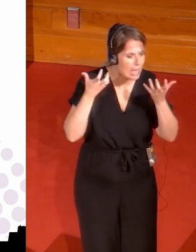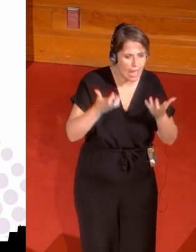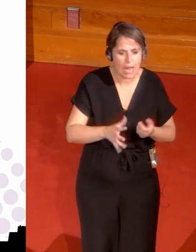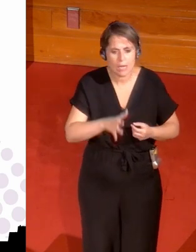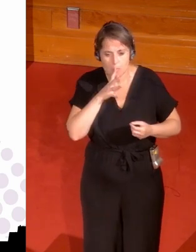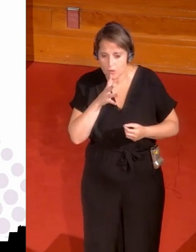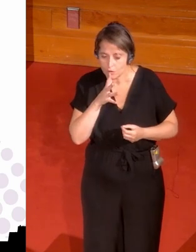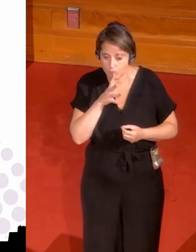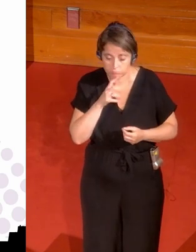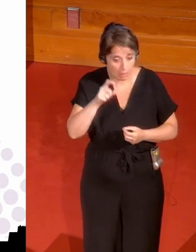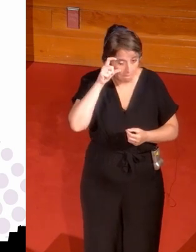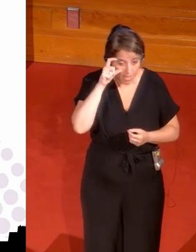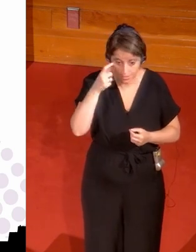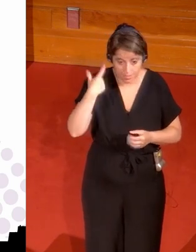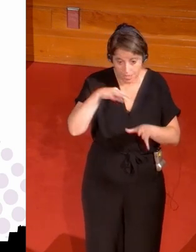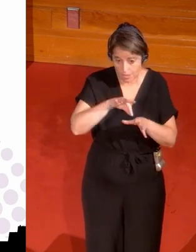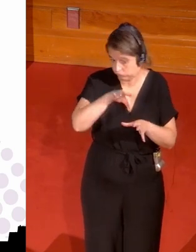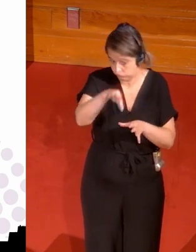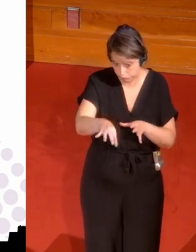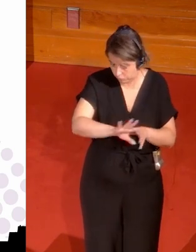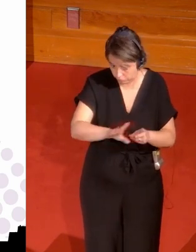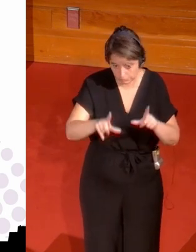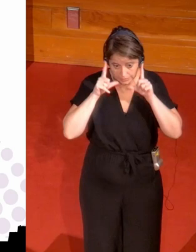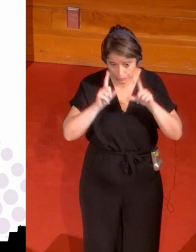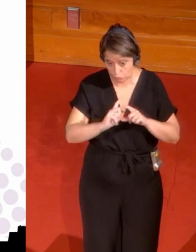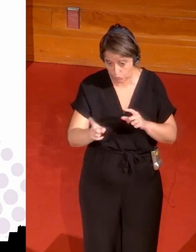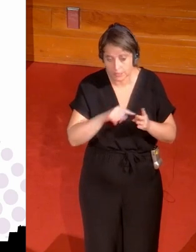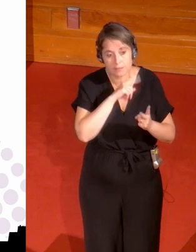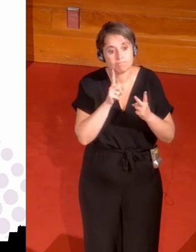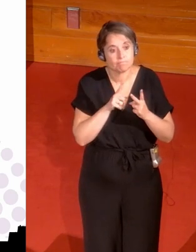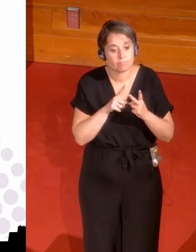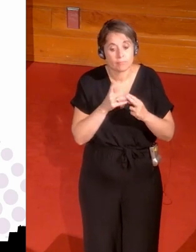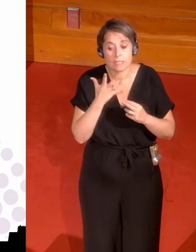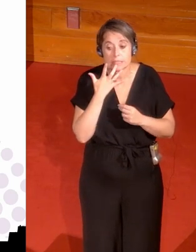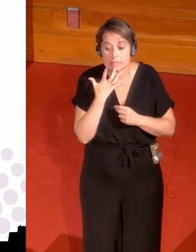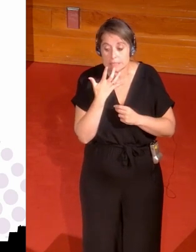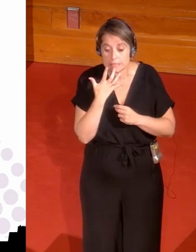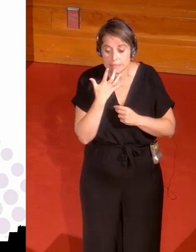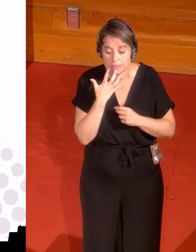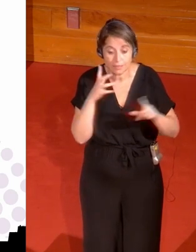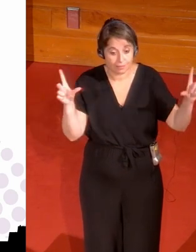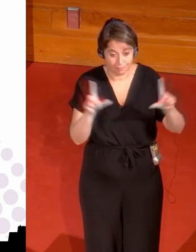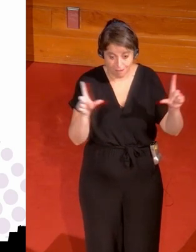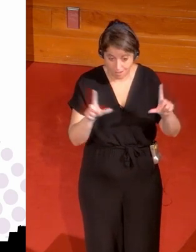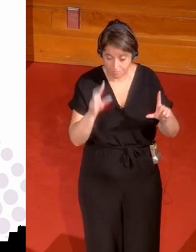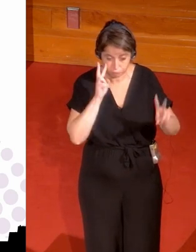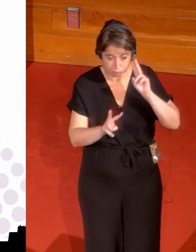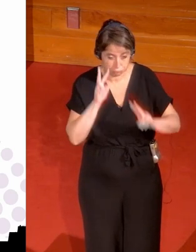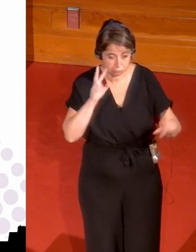previsible una biden ya no está ya no es candidato y dos si uno pone las